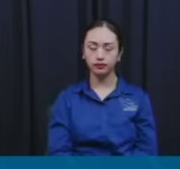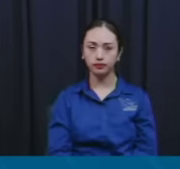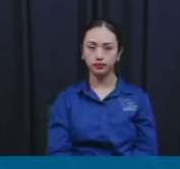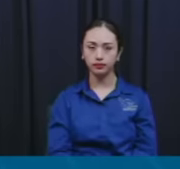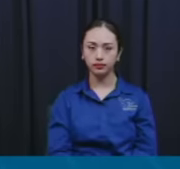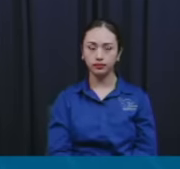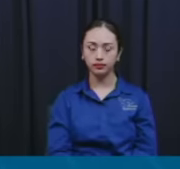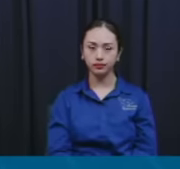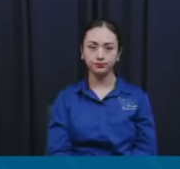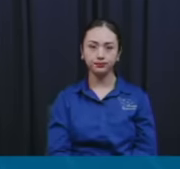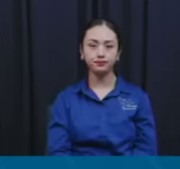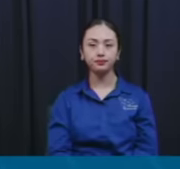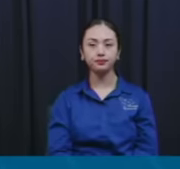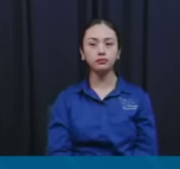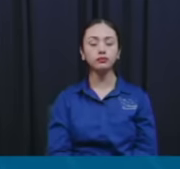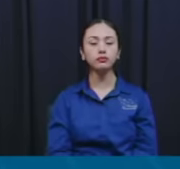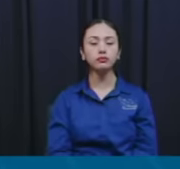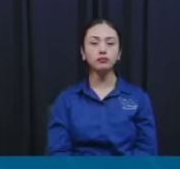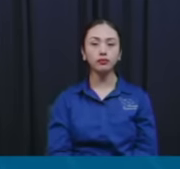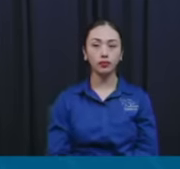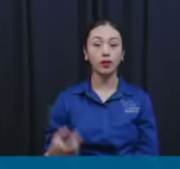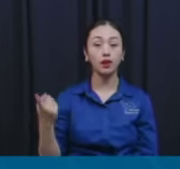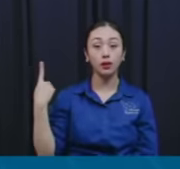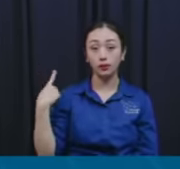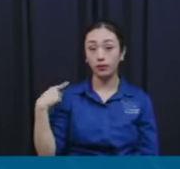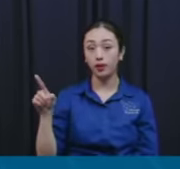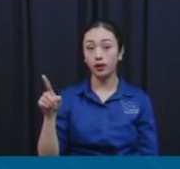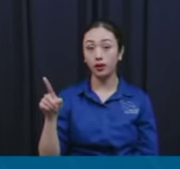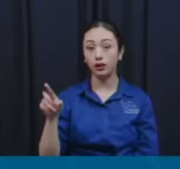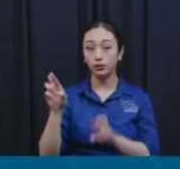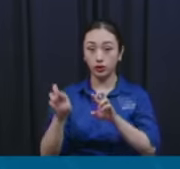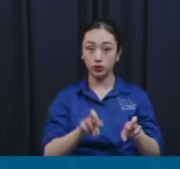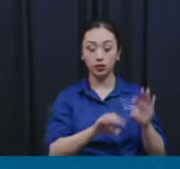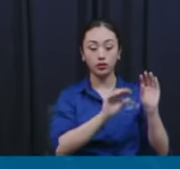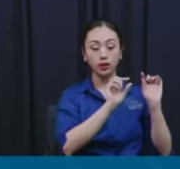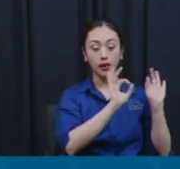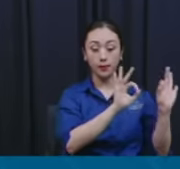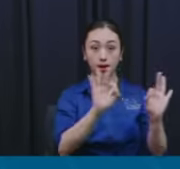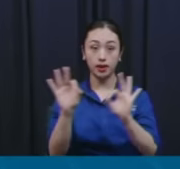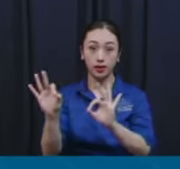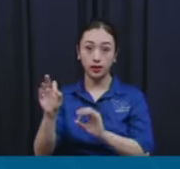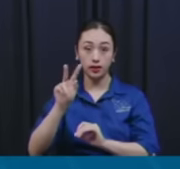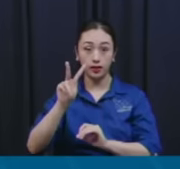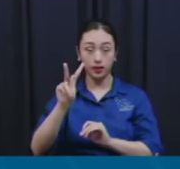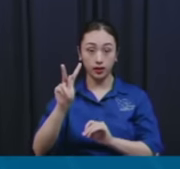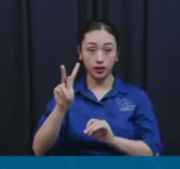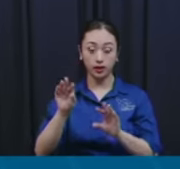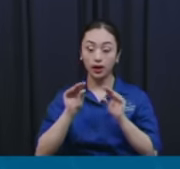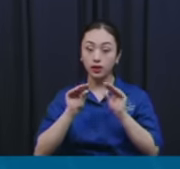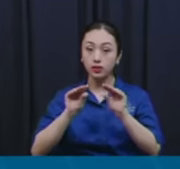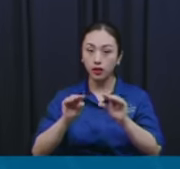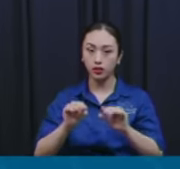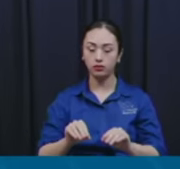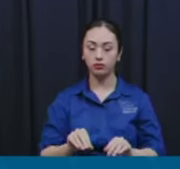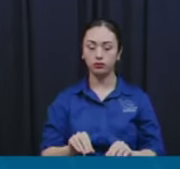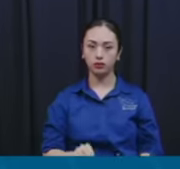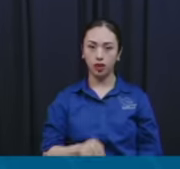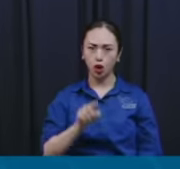estoy viendo y a los enseñadores tú queé dices que no se debe comer adulterio